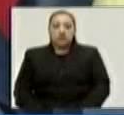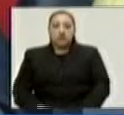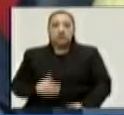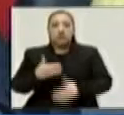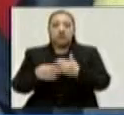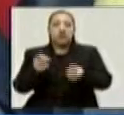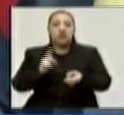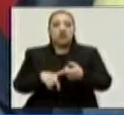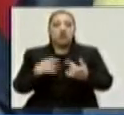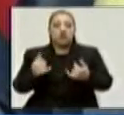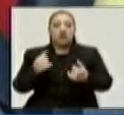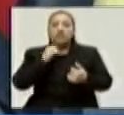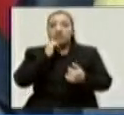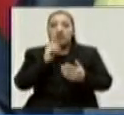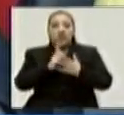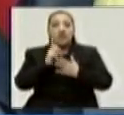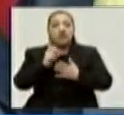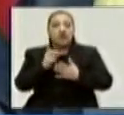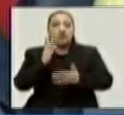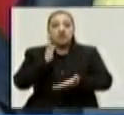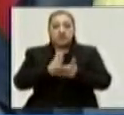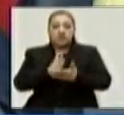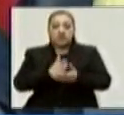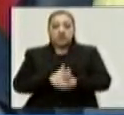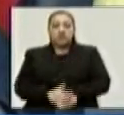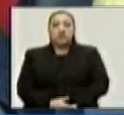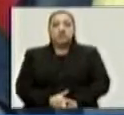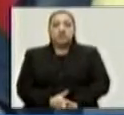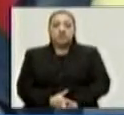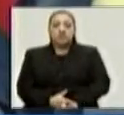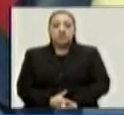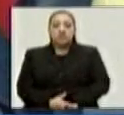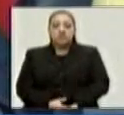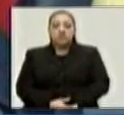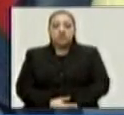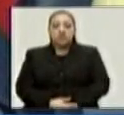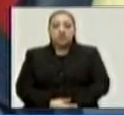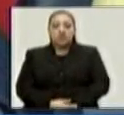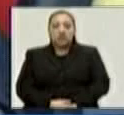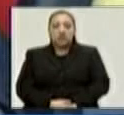proceso que a la fecha se encuentra para dictar sentencia. Pero es necesario